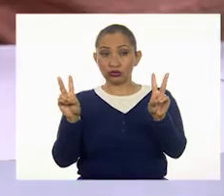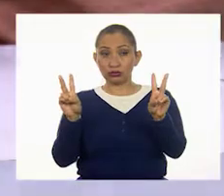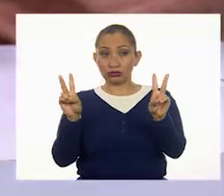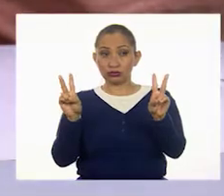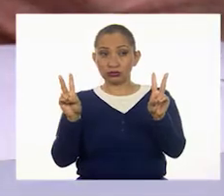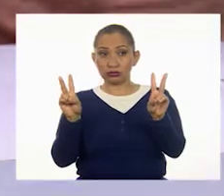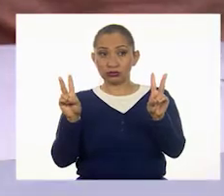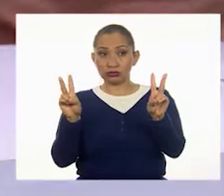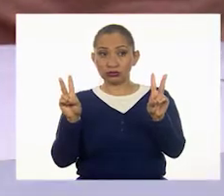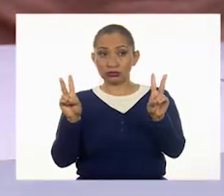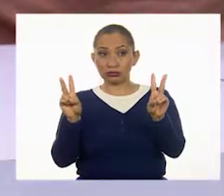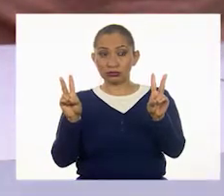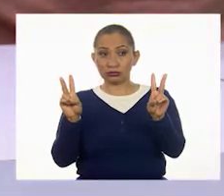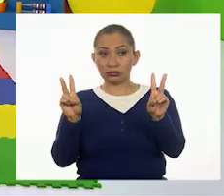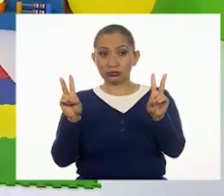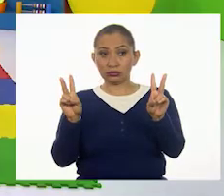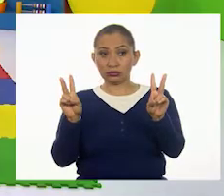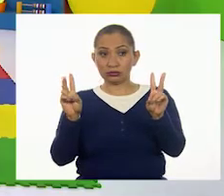Dos.